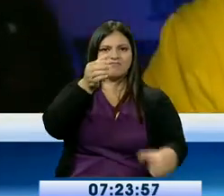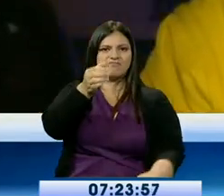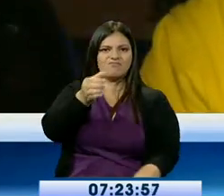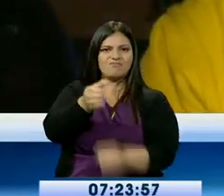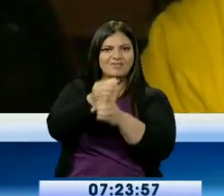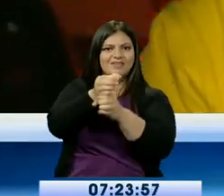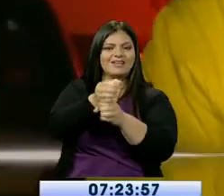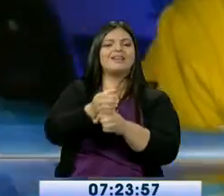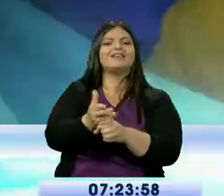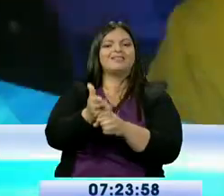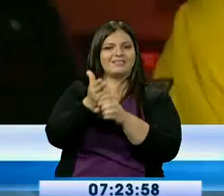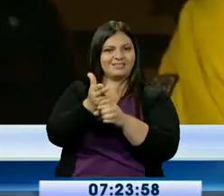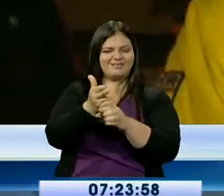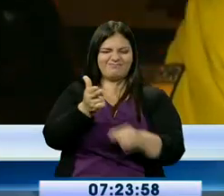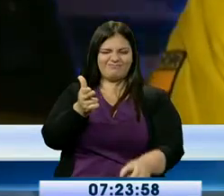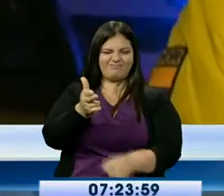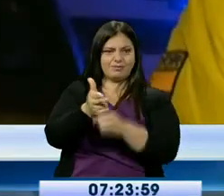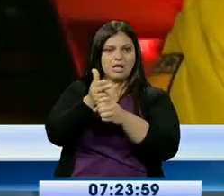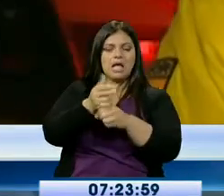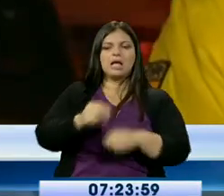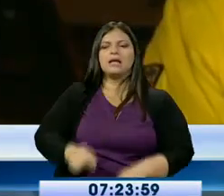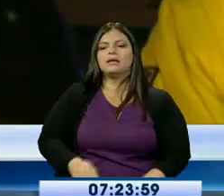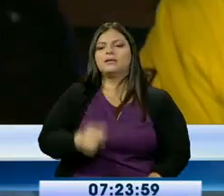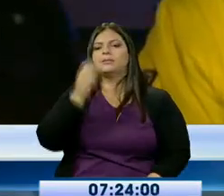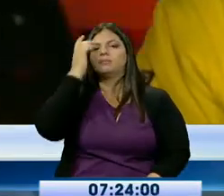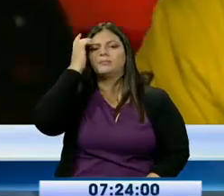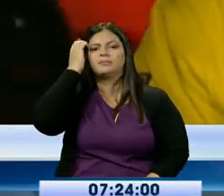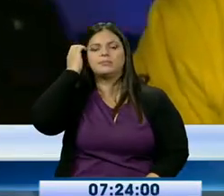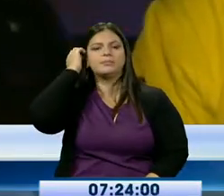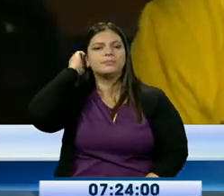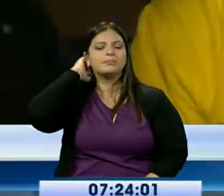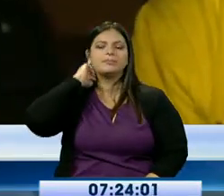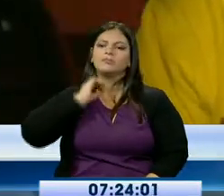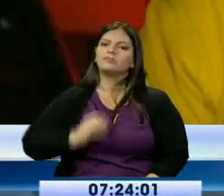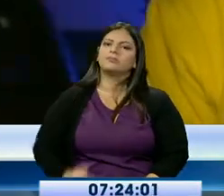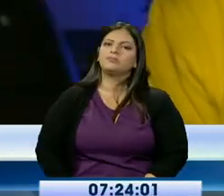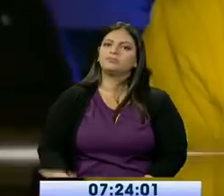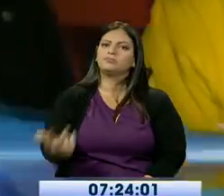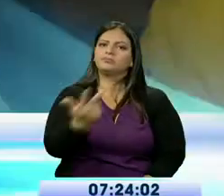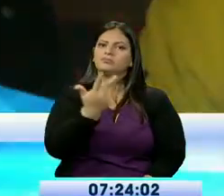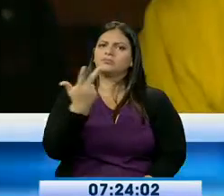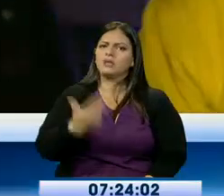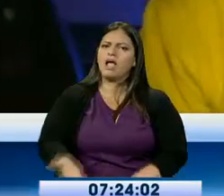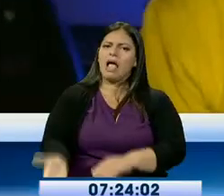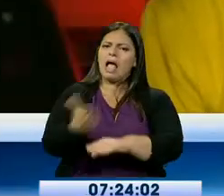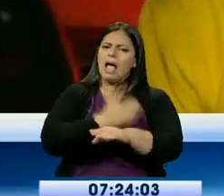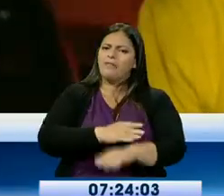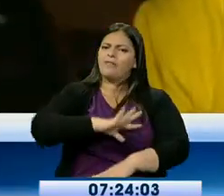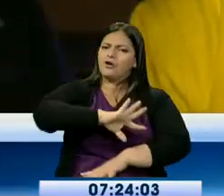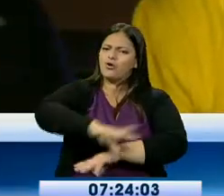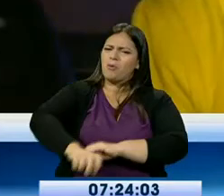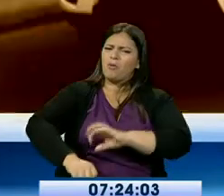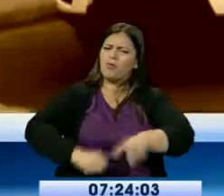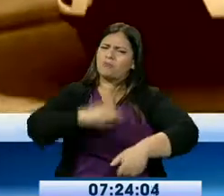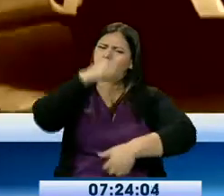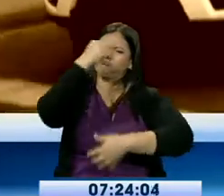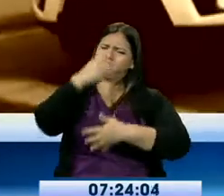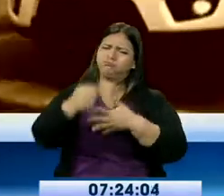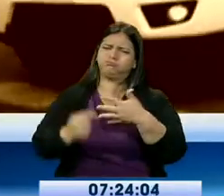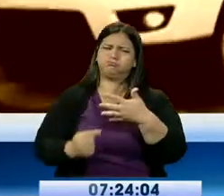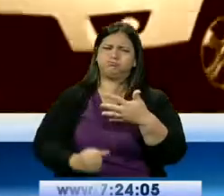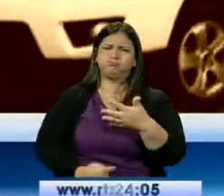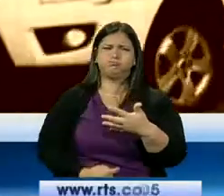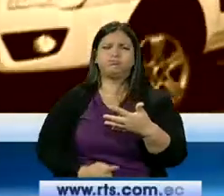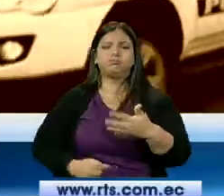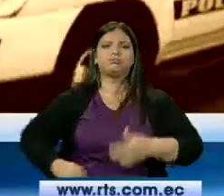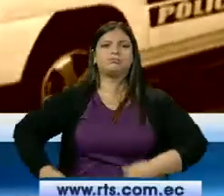encontrar, se podía indicar que es una organización delictiva que ya cometió algunos delitos anteriormente en el sector de Quitumbe. Las